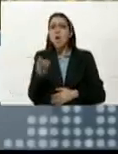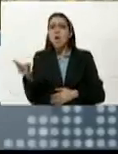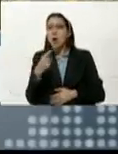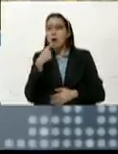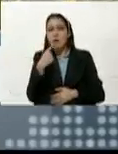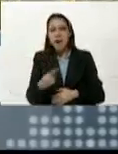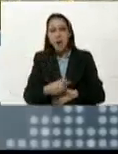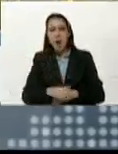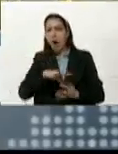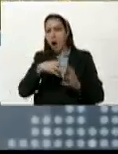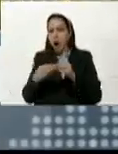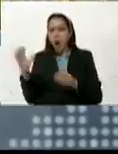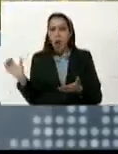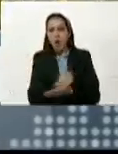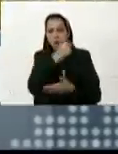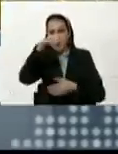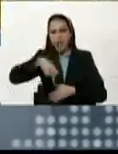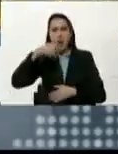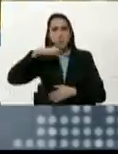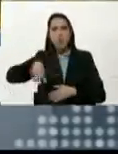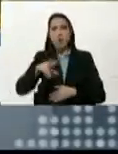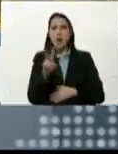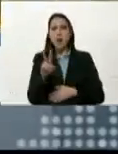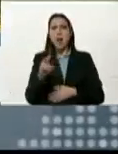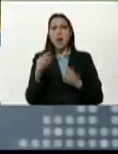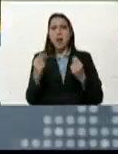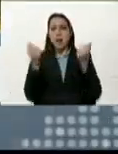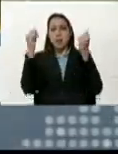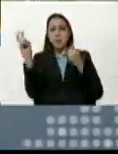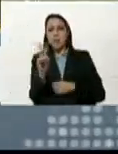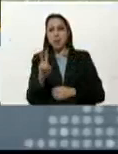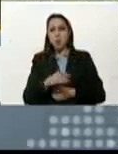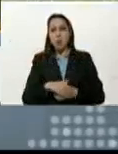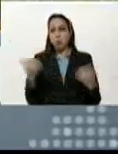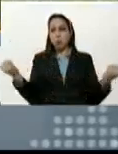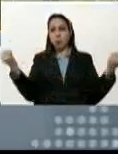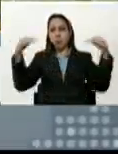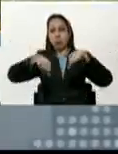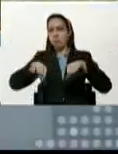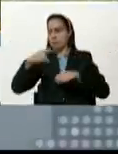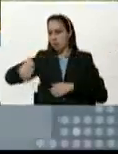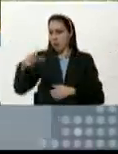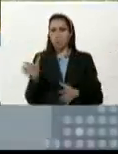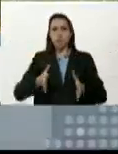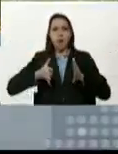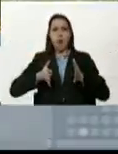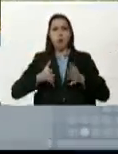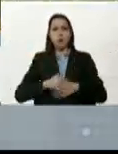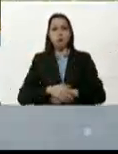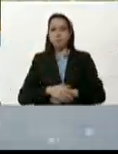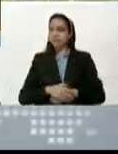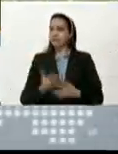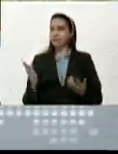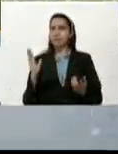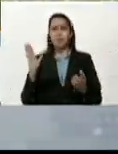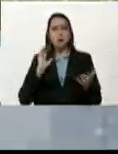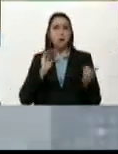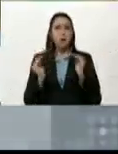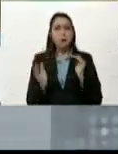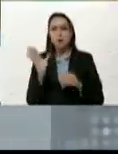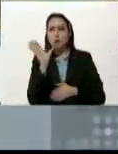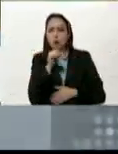quitamos los clavos al pueblo se acaba venezuela y ellos llegaban al poder no tienen límites éticos morales